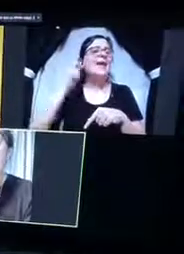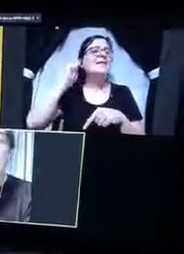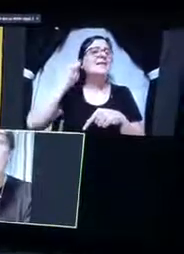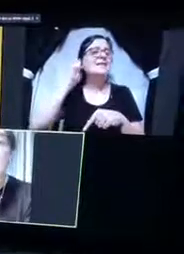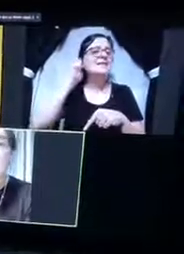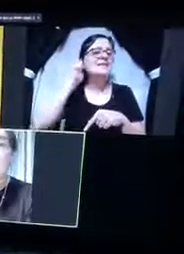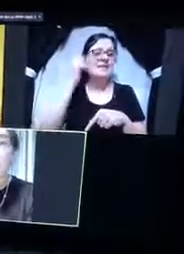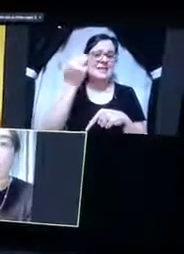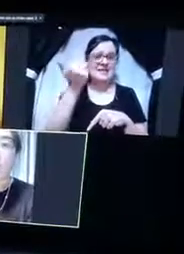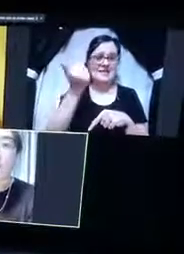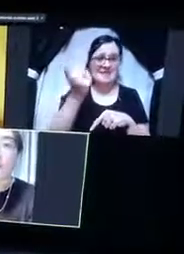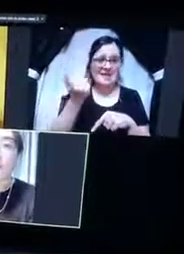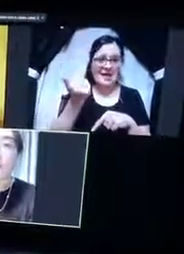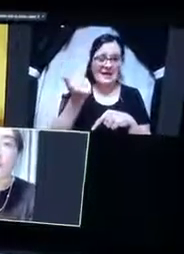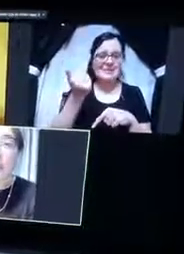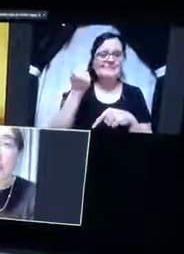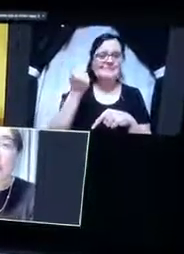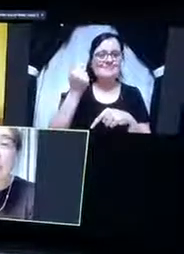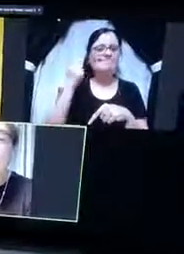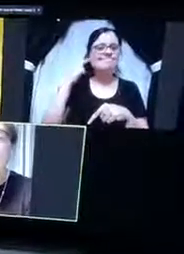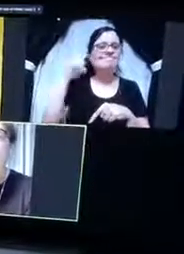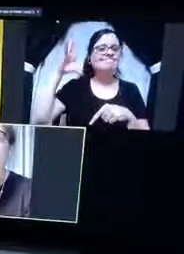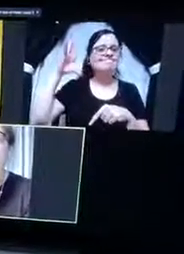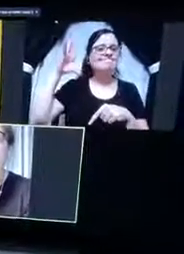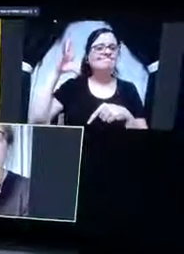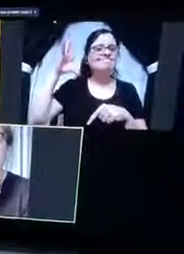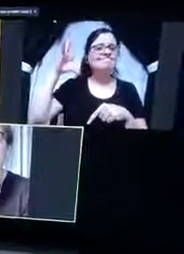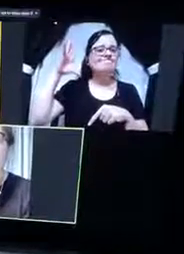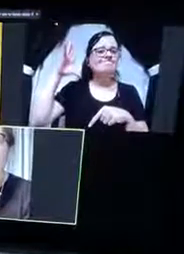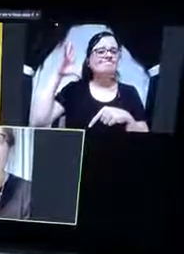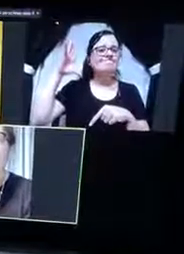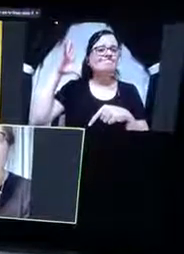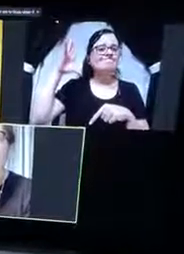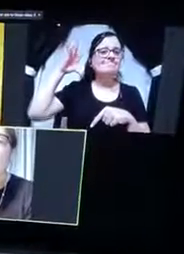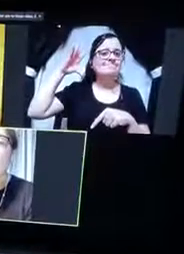auditivas y demás son casos muy, muy puntuales. Entonces,